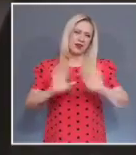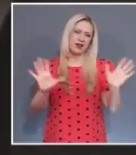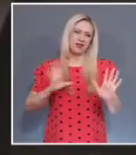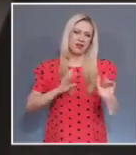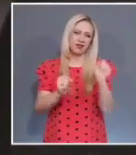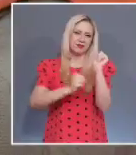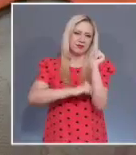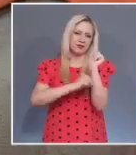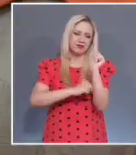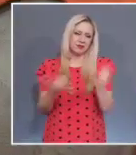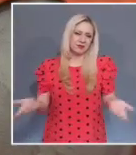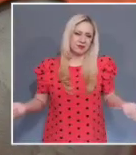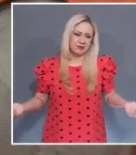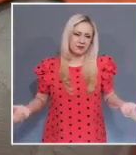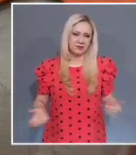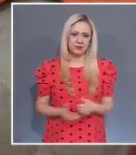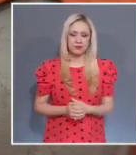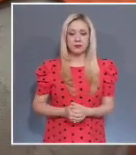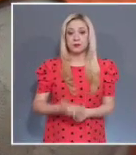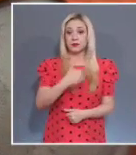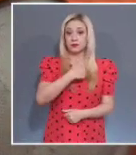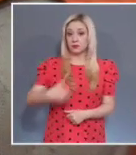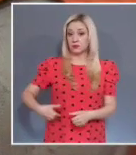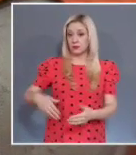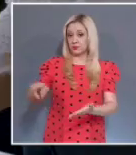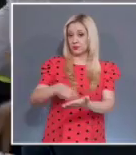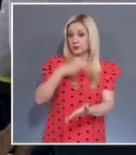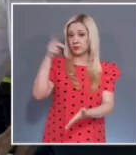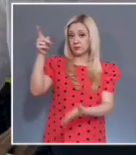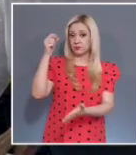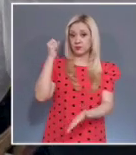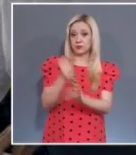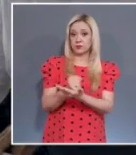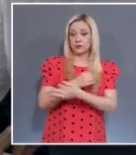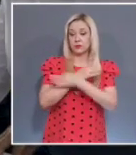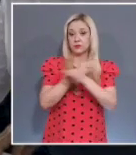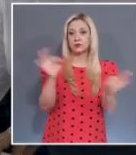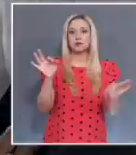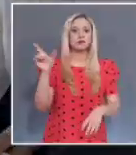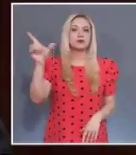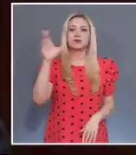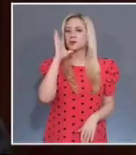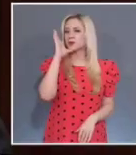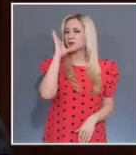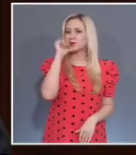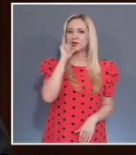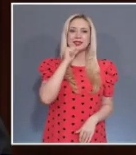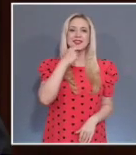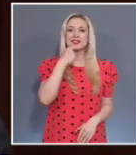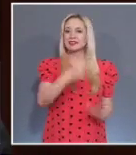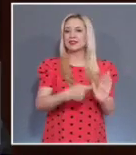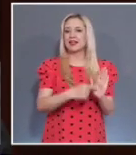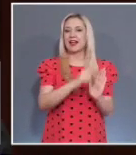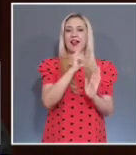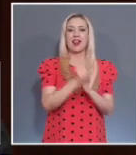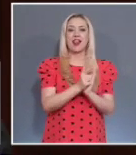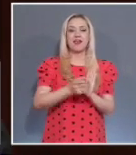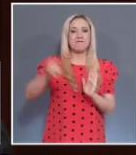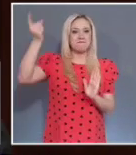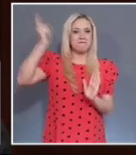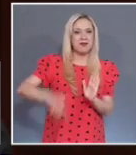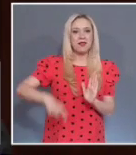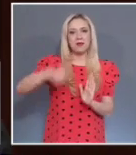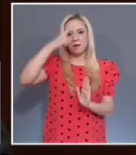acuerdo presidencial no puede dar contenido al concepto de seguridad nacional. Solo puede ser el Congreso de la